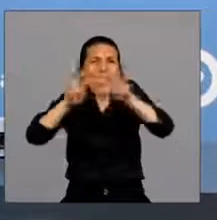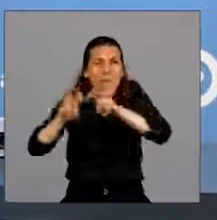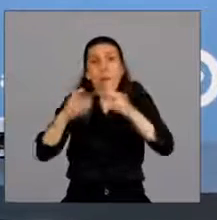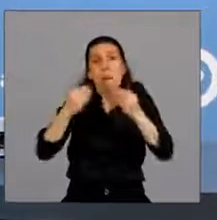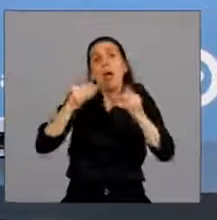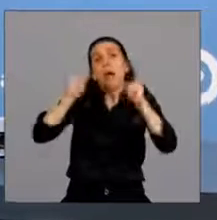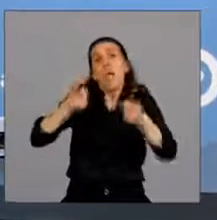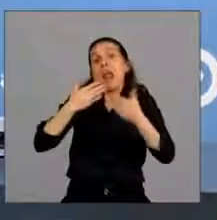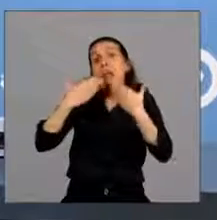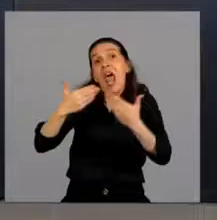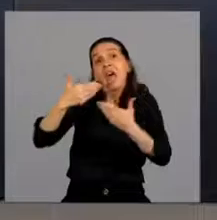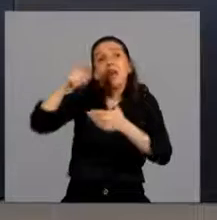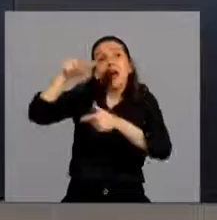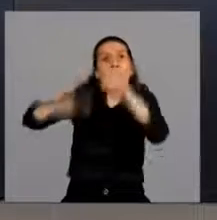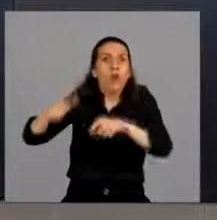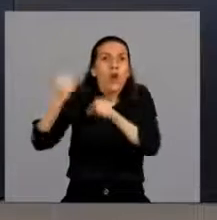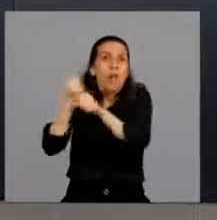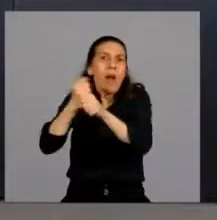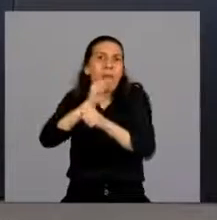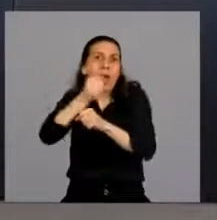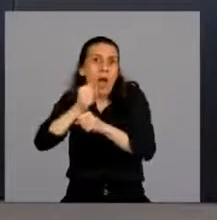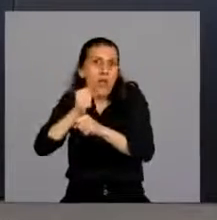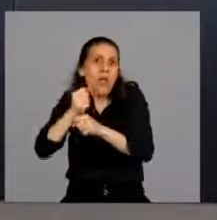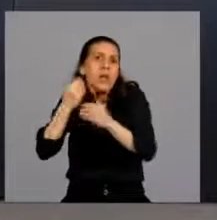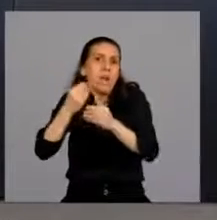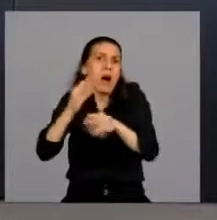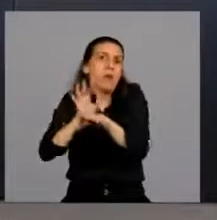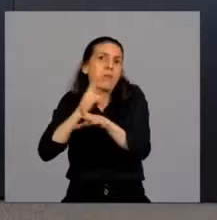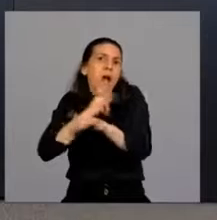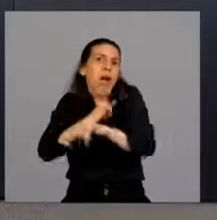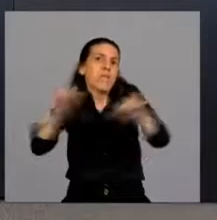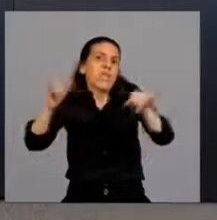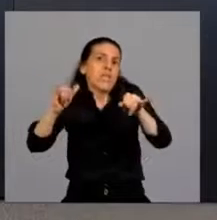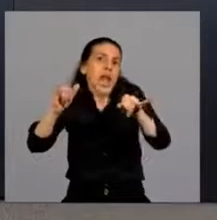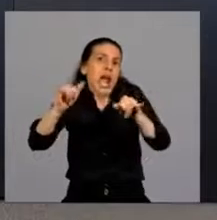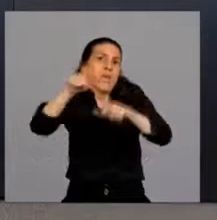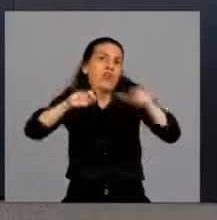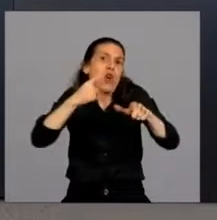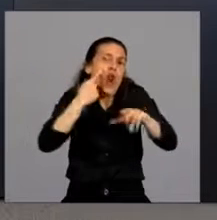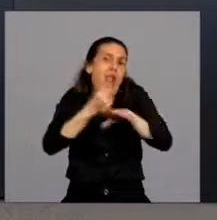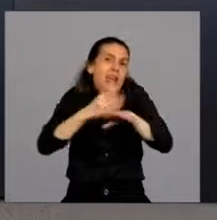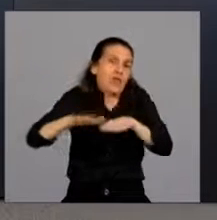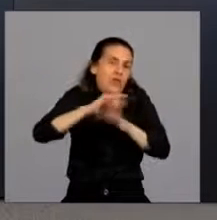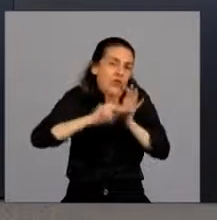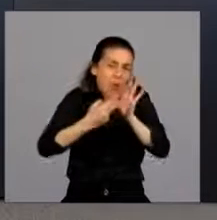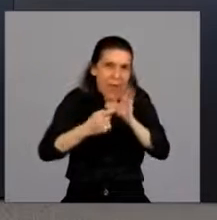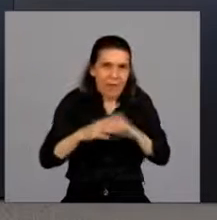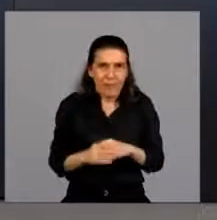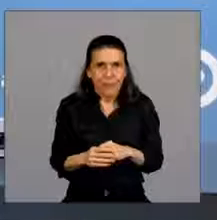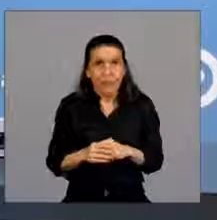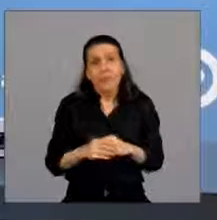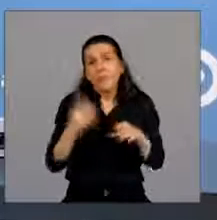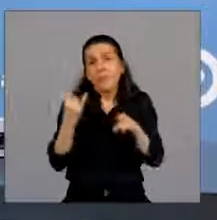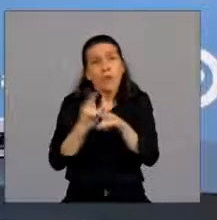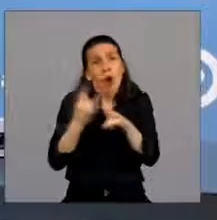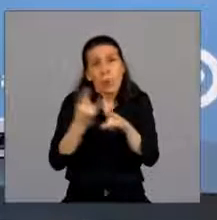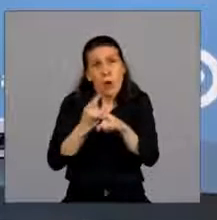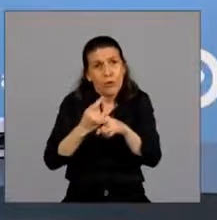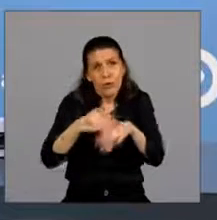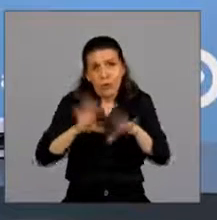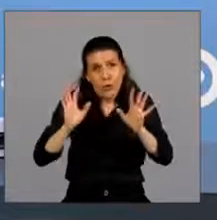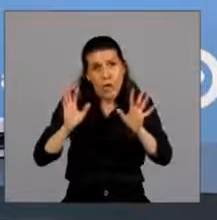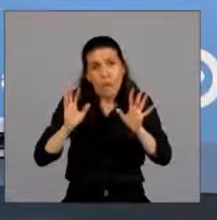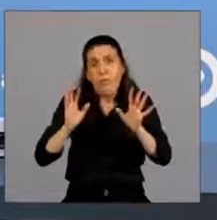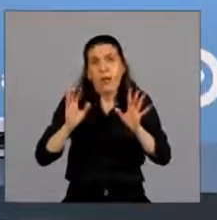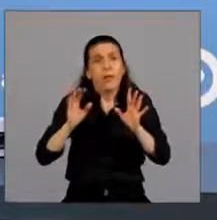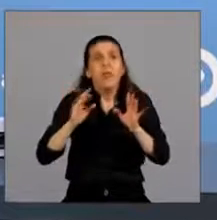ahí agradezco una vez más en comunicar a todos los vecinos de la Ciudad de Buenos Aires. Como siempre decimos,